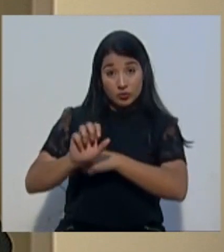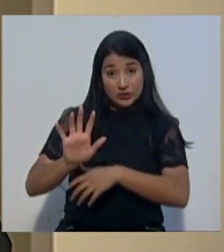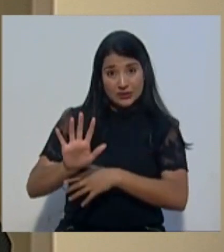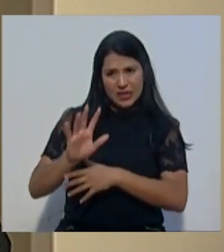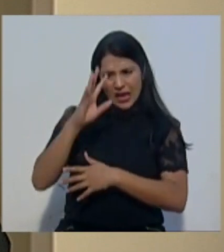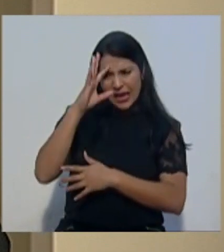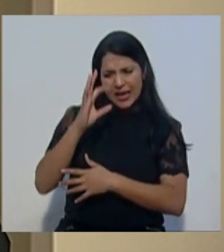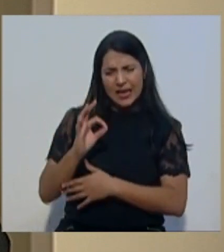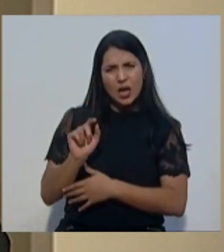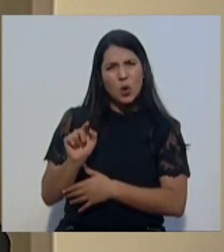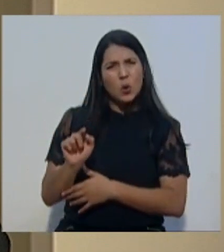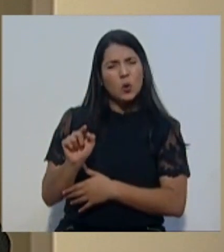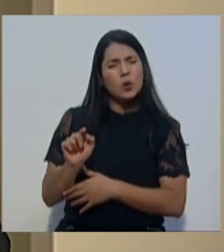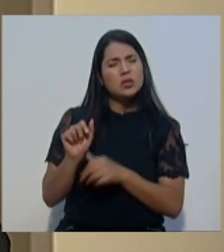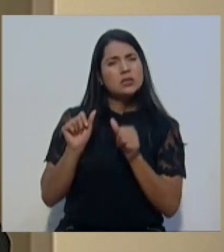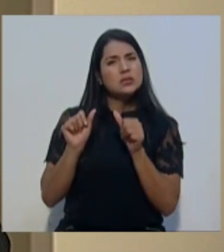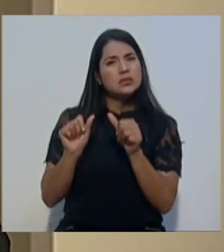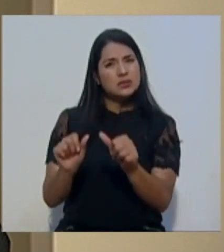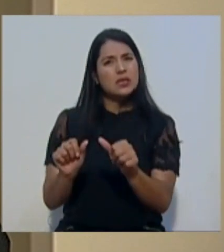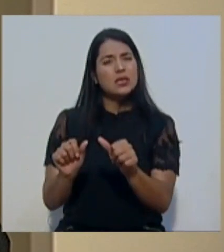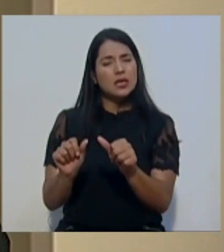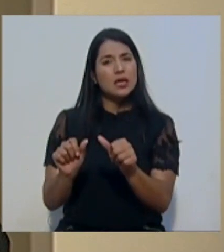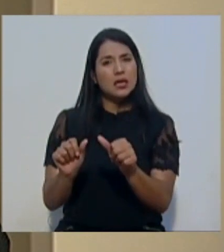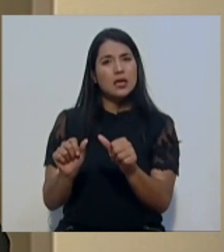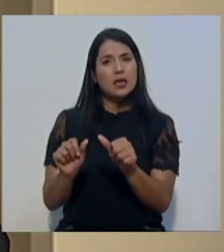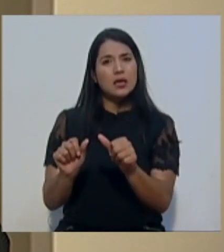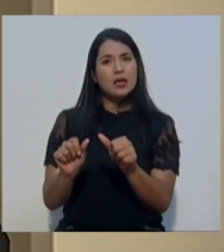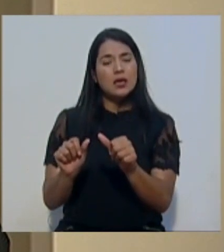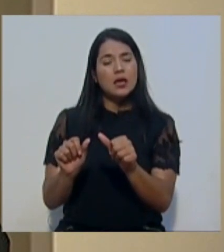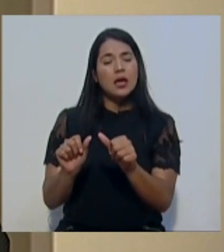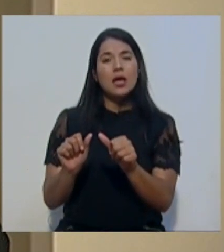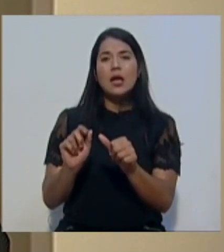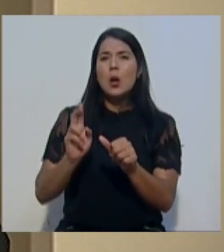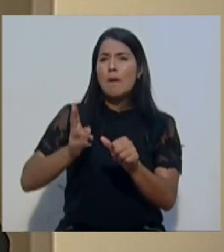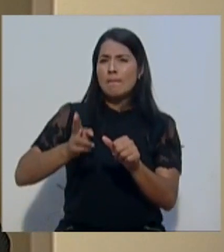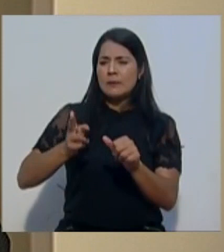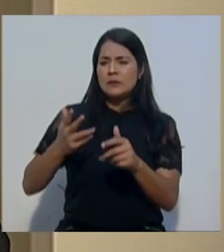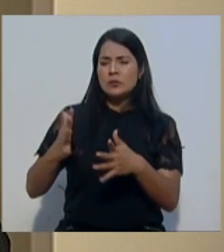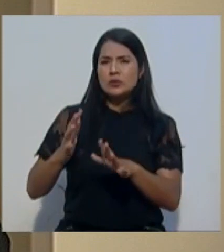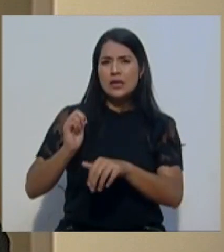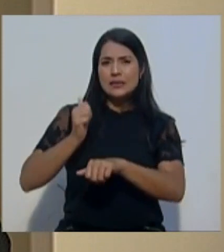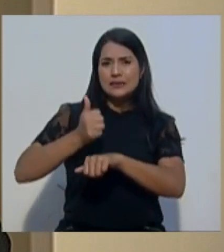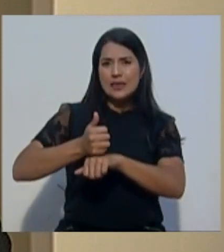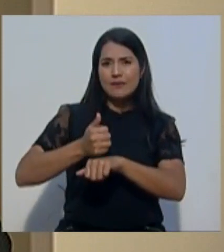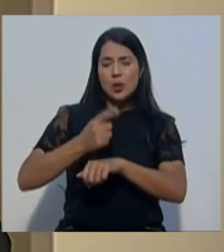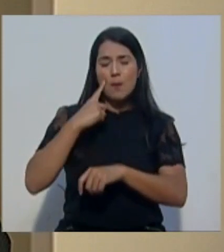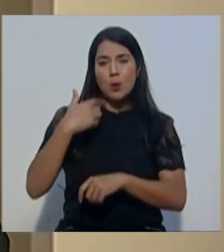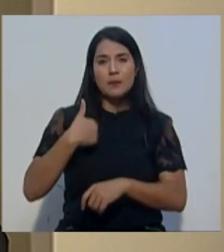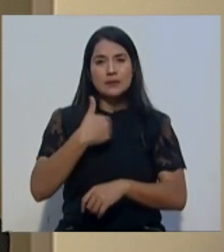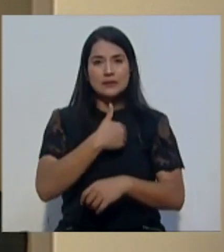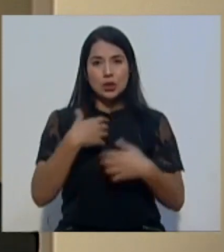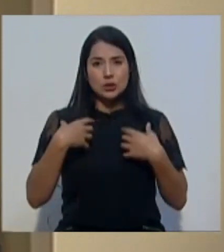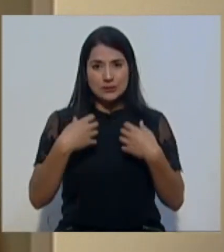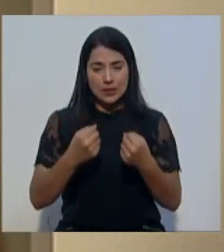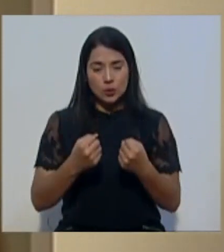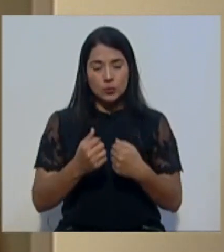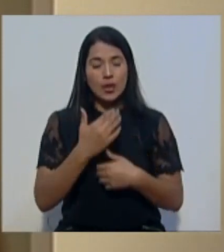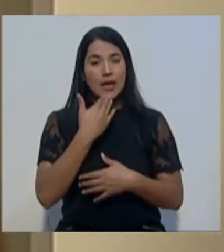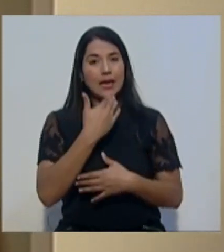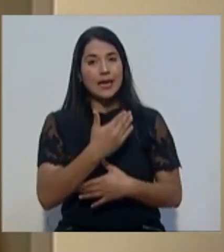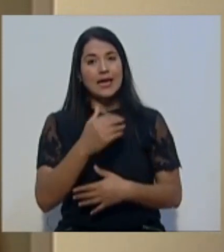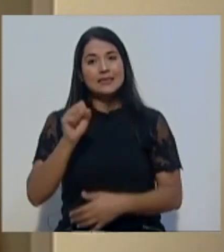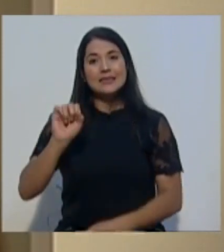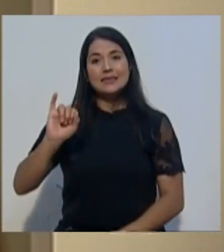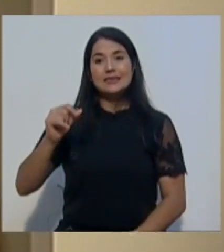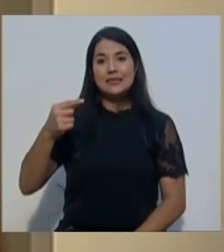creo que se mantiene la condición que estaba establecida por parte del Ministerio de Salud. Gracias,